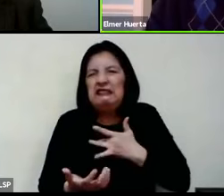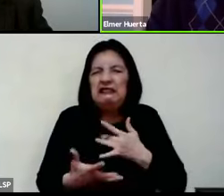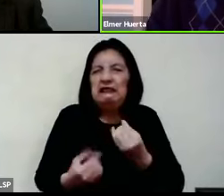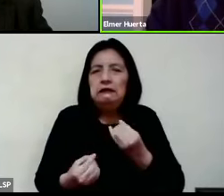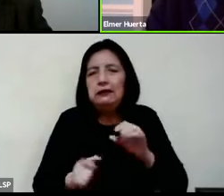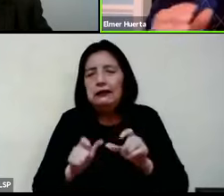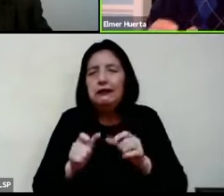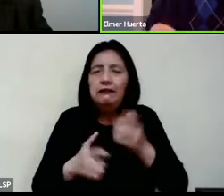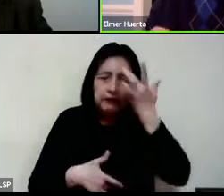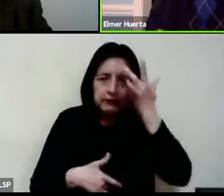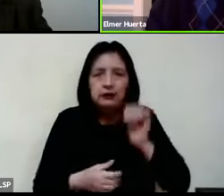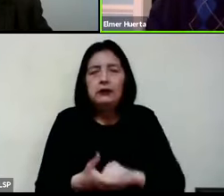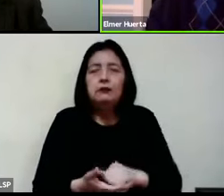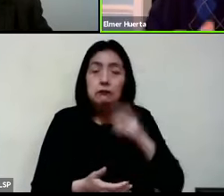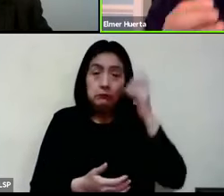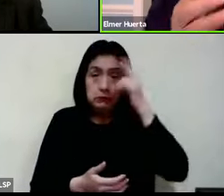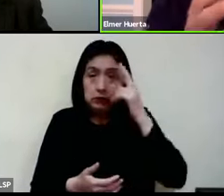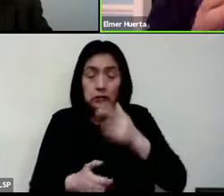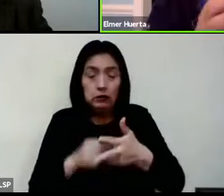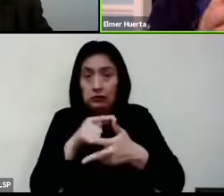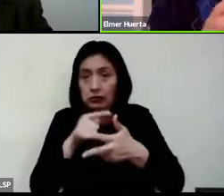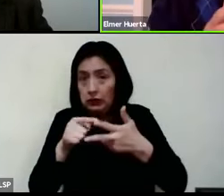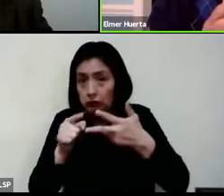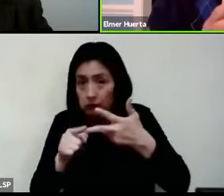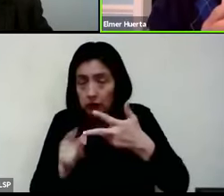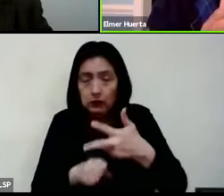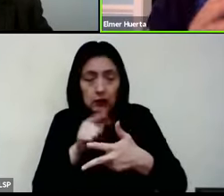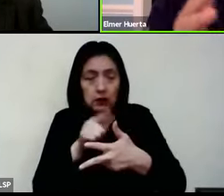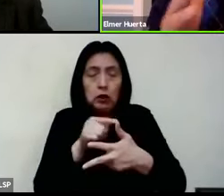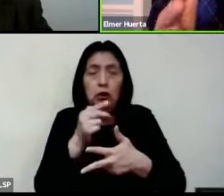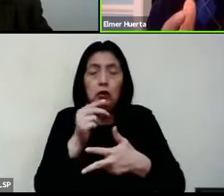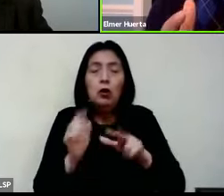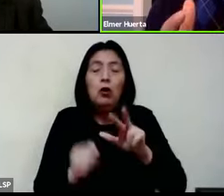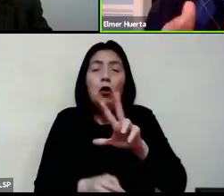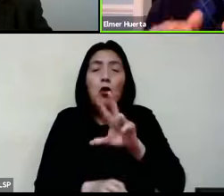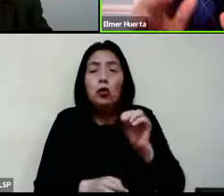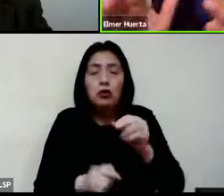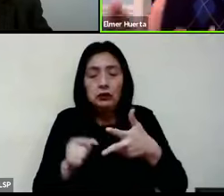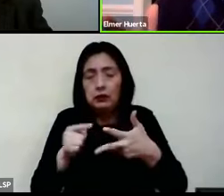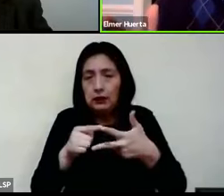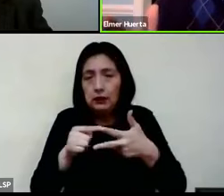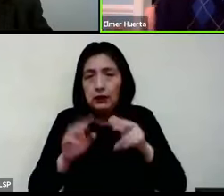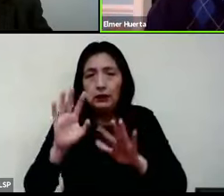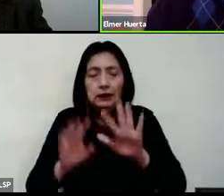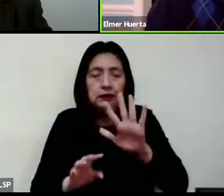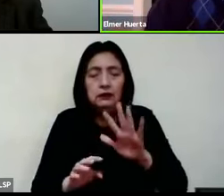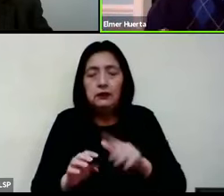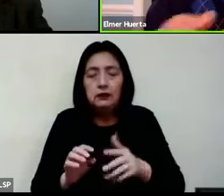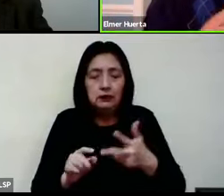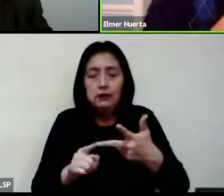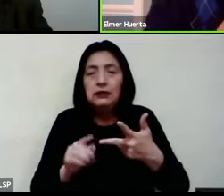enfermedad. ¿Cuáles son esos tres números? 80, 15, 5.